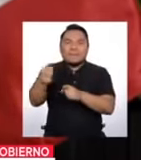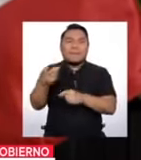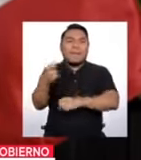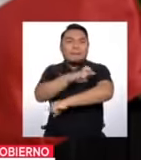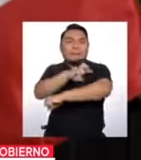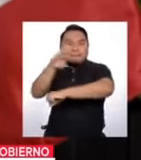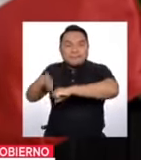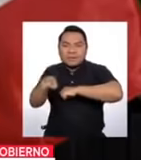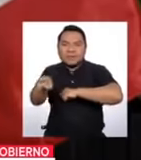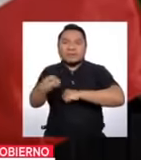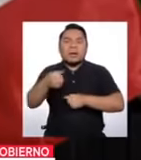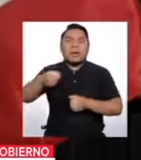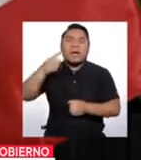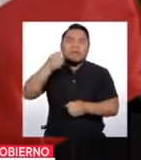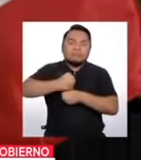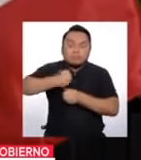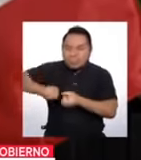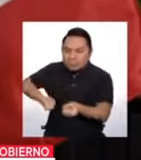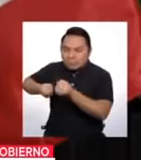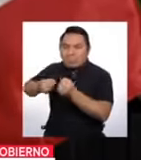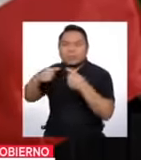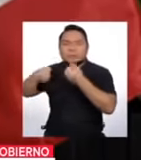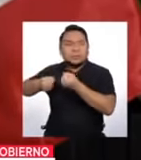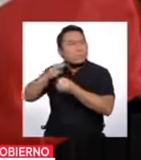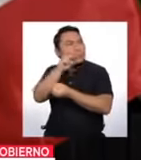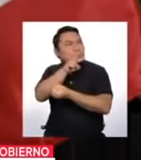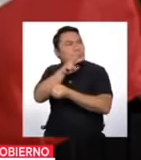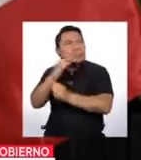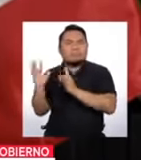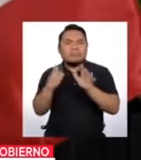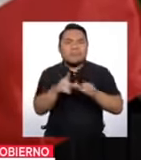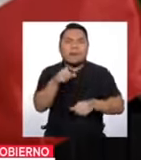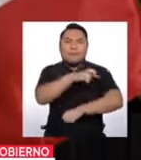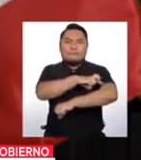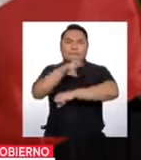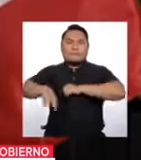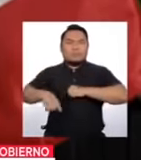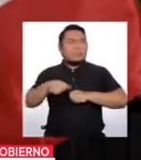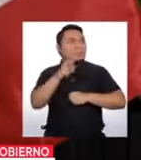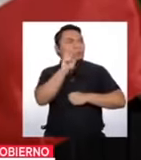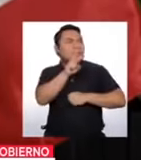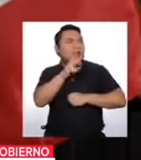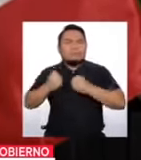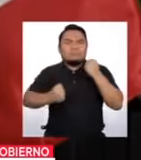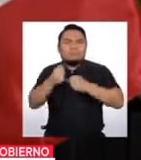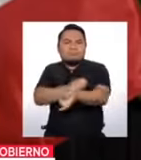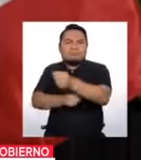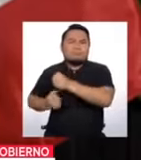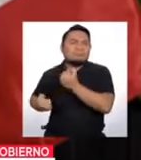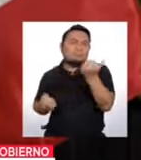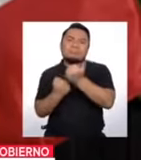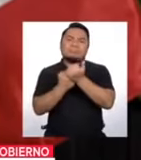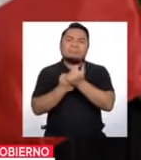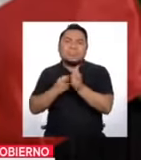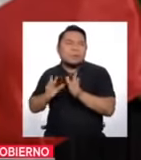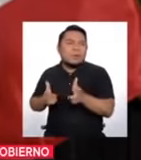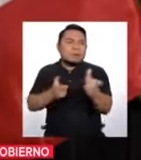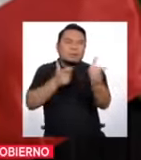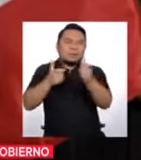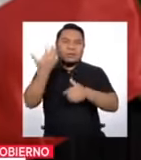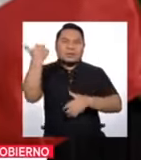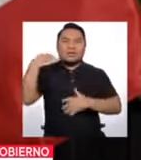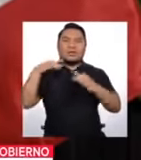profesionales, obreros, juntos, de la mano, para resistir. Y esa